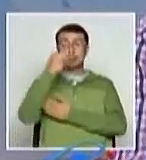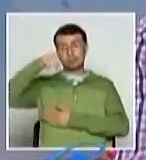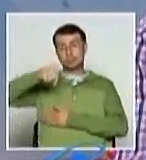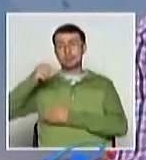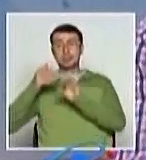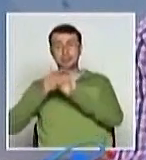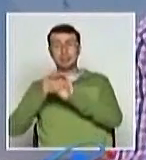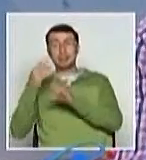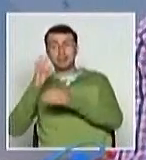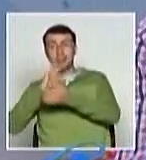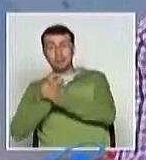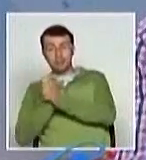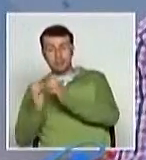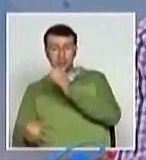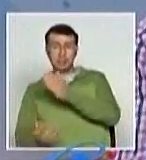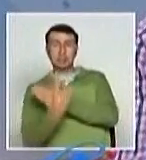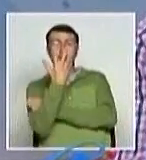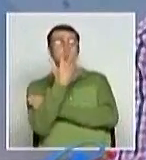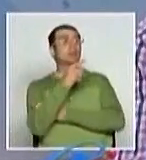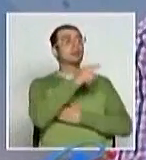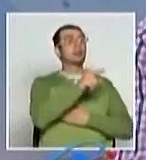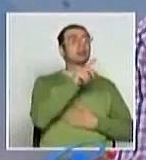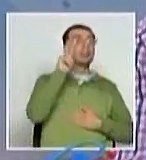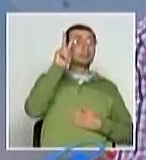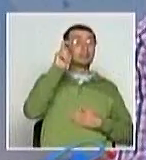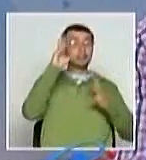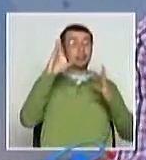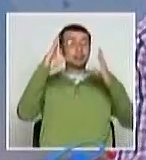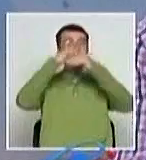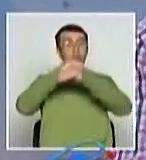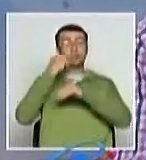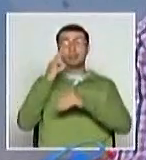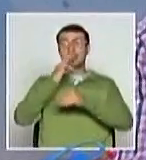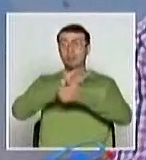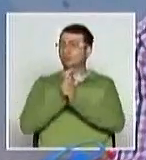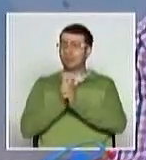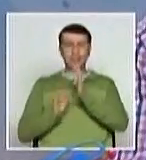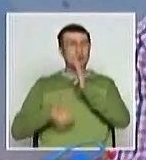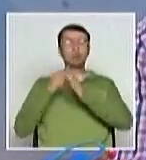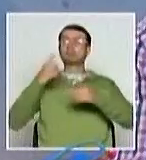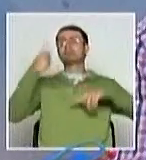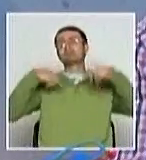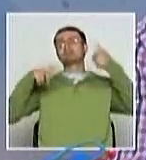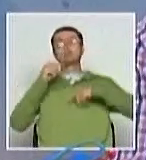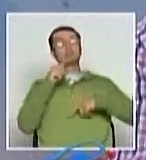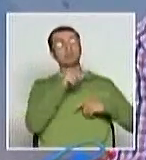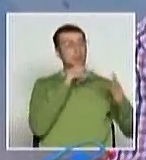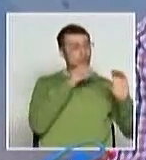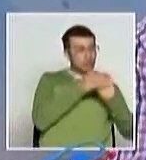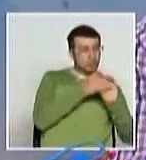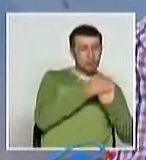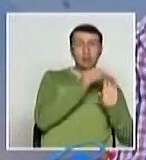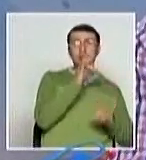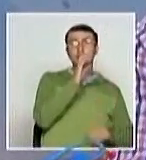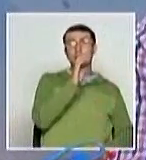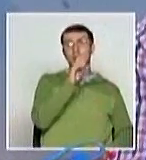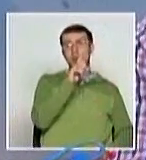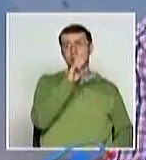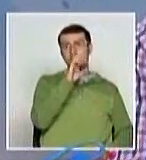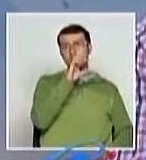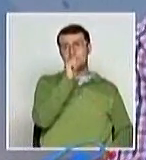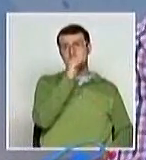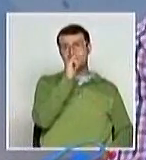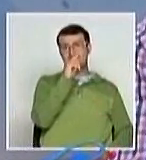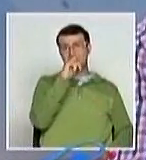telecafé a las 7 de la noche en telecafé programa en directo y en telepacífico nos pueden ver lunes